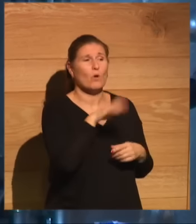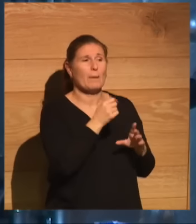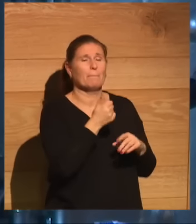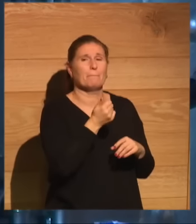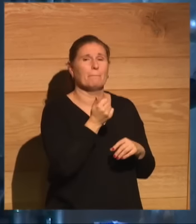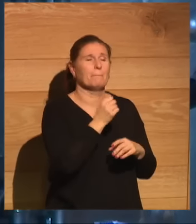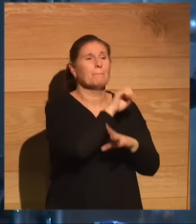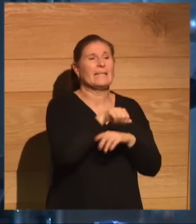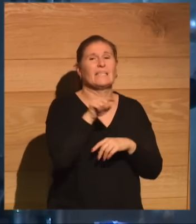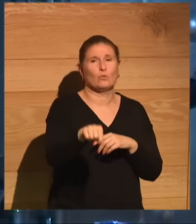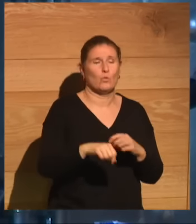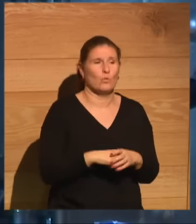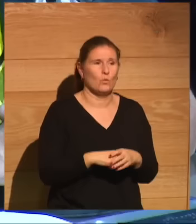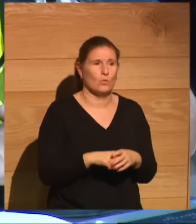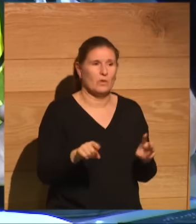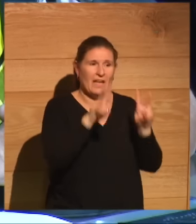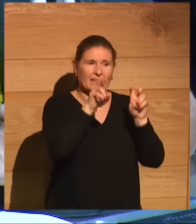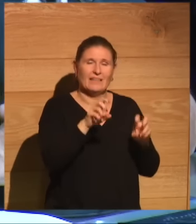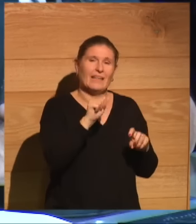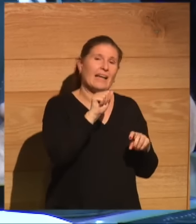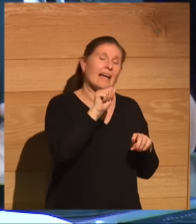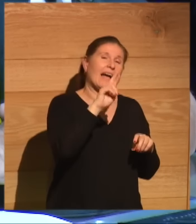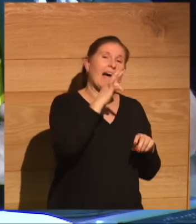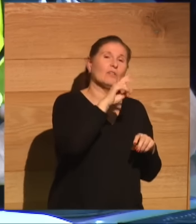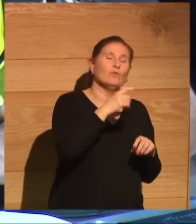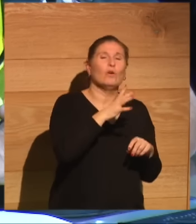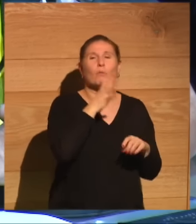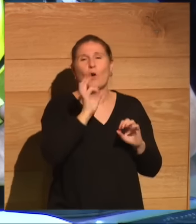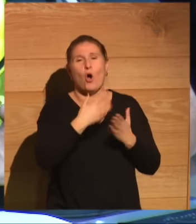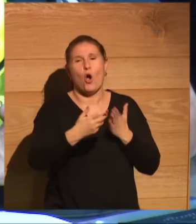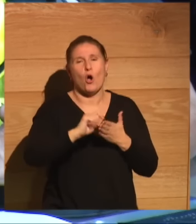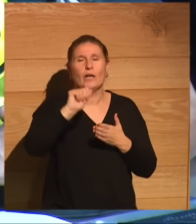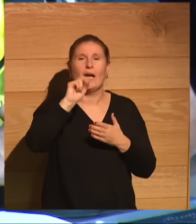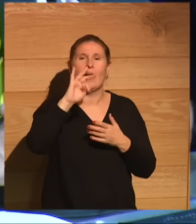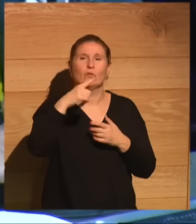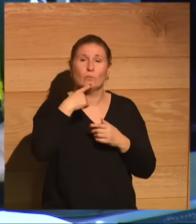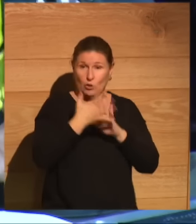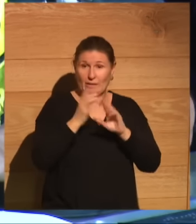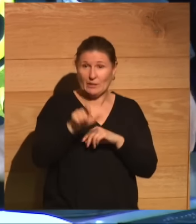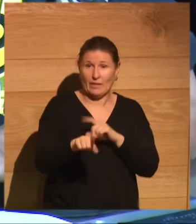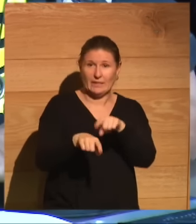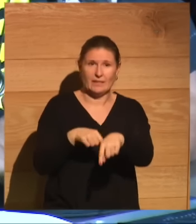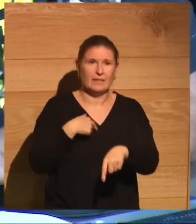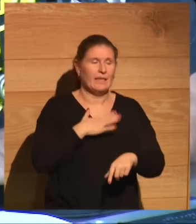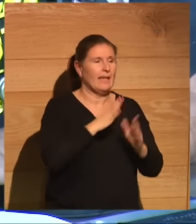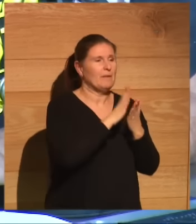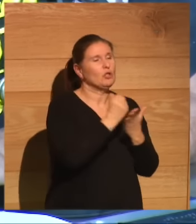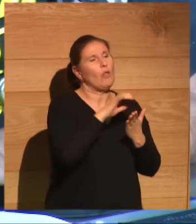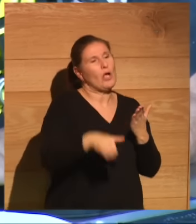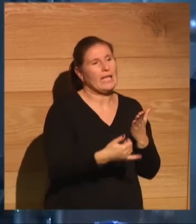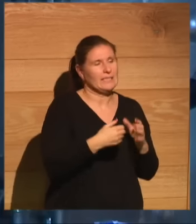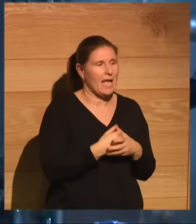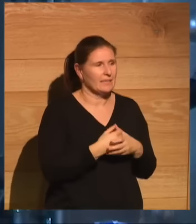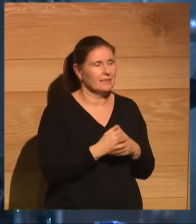¿eh? Arturo por Arturo... Es que sí que estaba hablando de ti. En mi libro Todo cansa, ¿qué fue lo que dije,